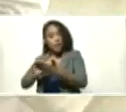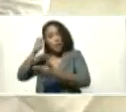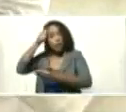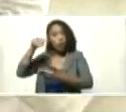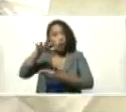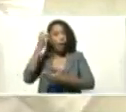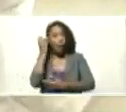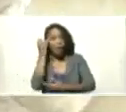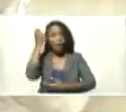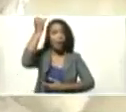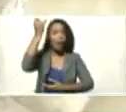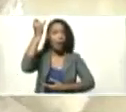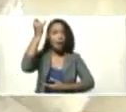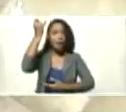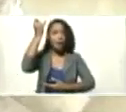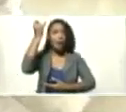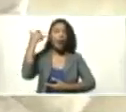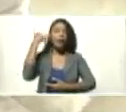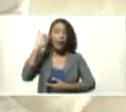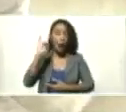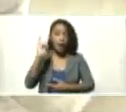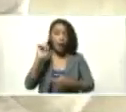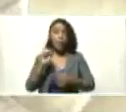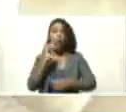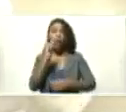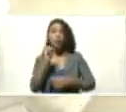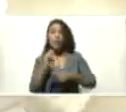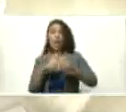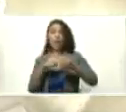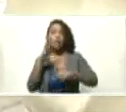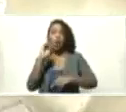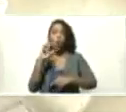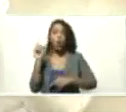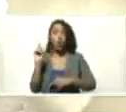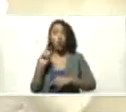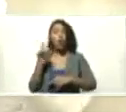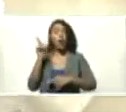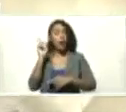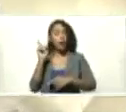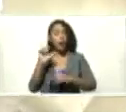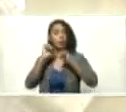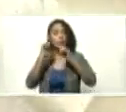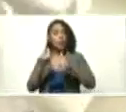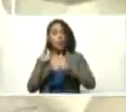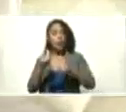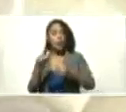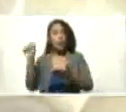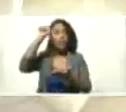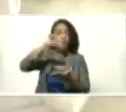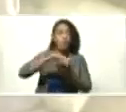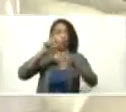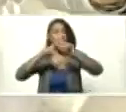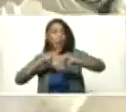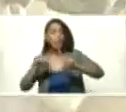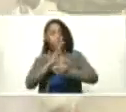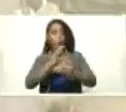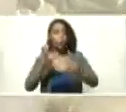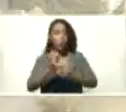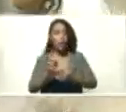creativas que tiene la UNESCO y justamente una iniciativa del Centro de la Diversidad Cultural